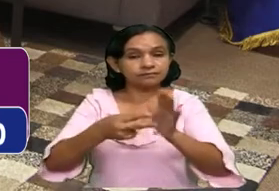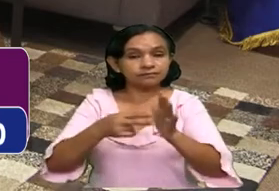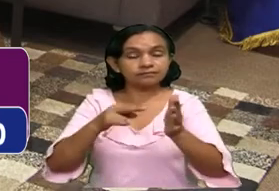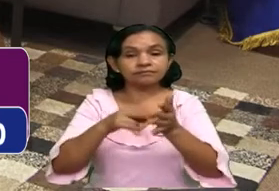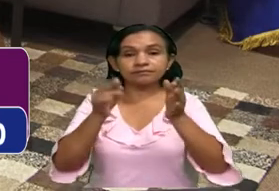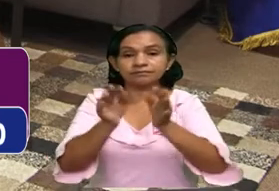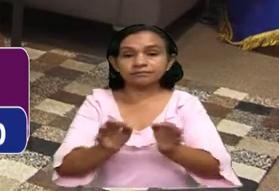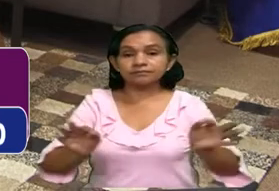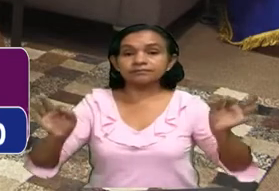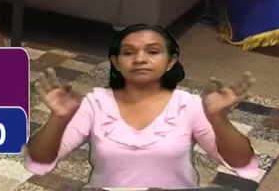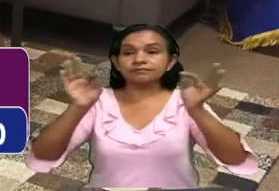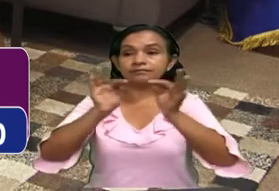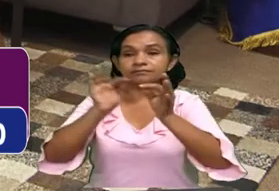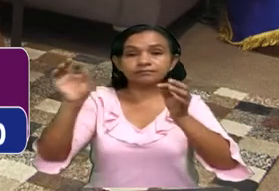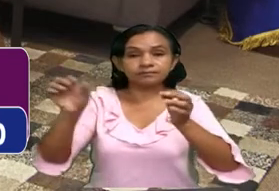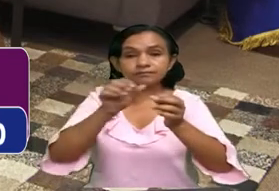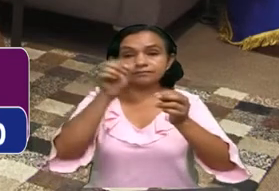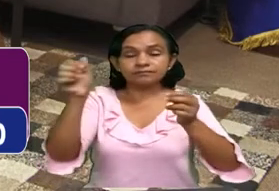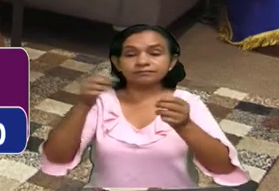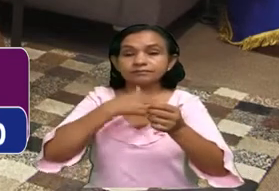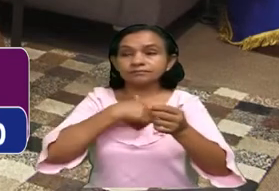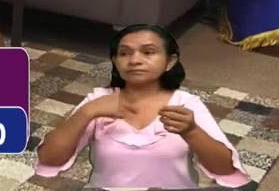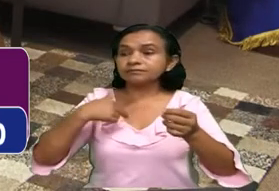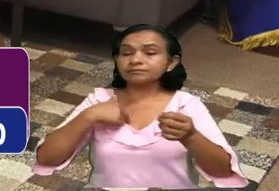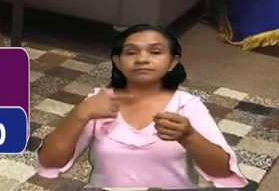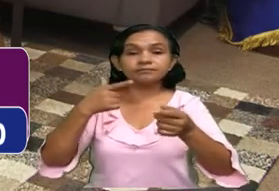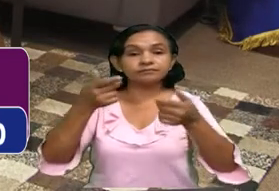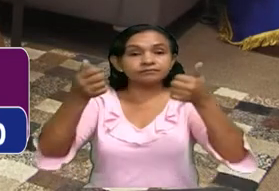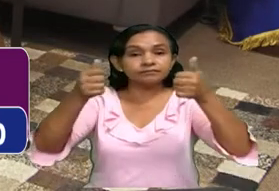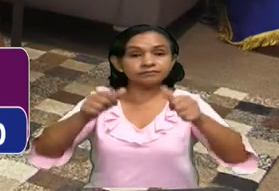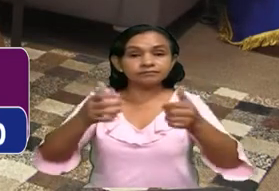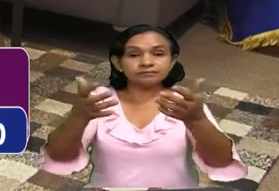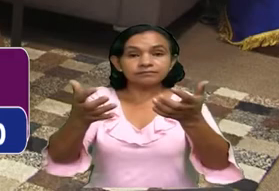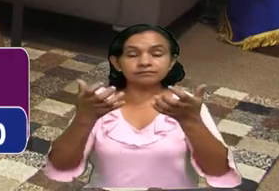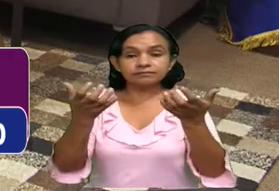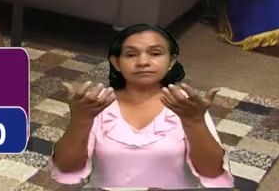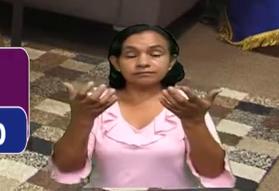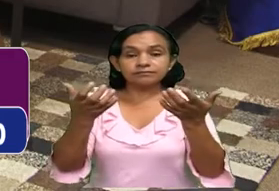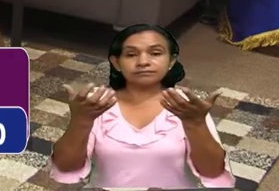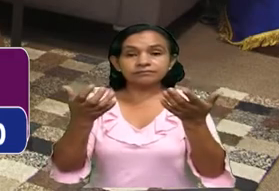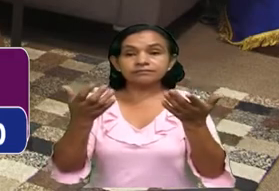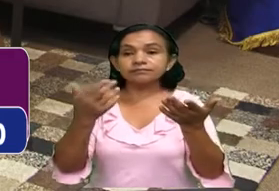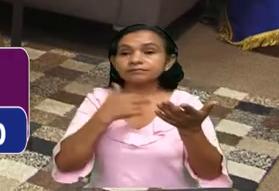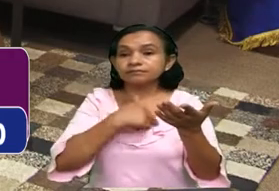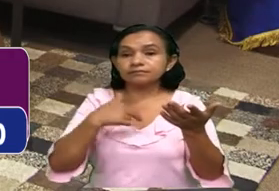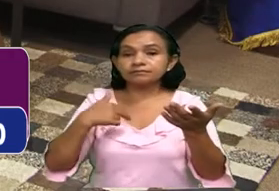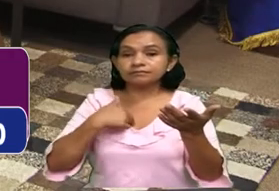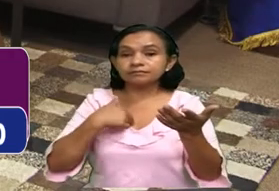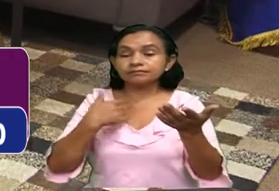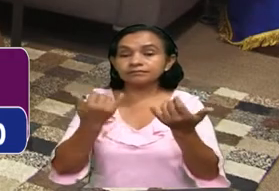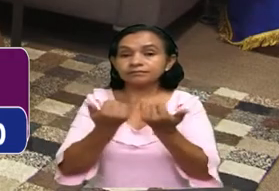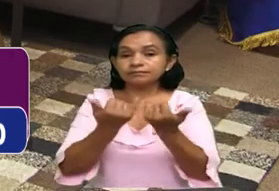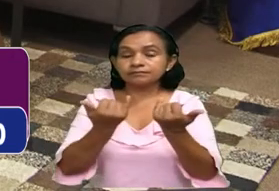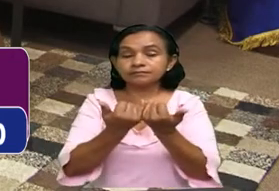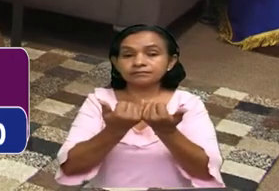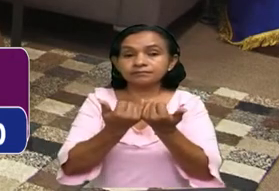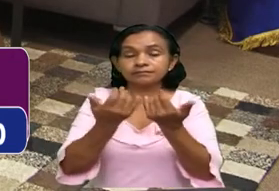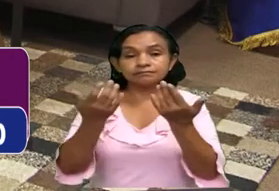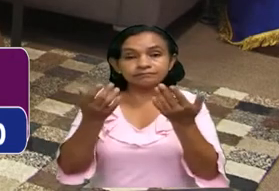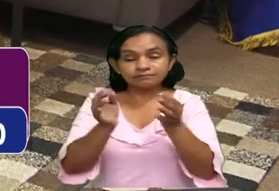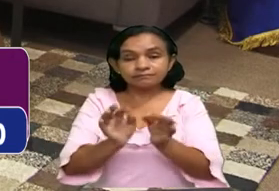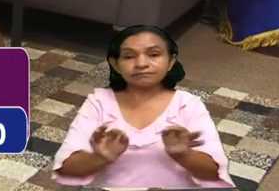importante. Por el otro lado, la estrategia se plantea la adopción de sistemas de producción